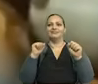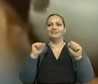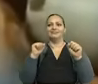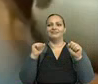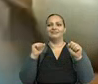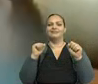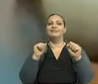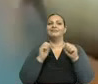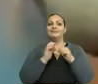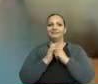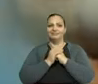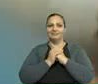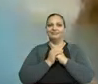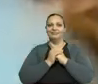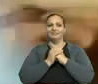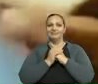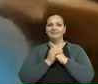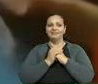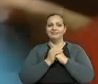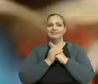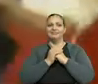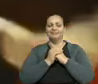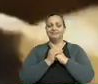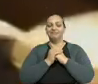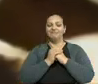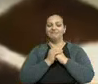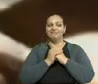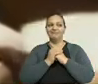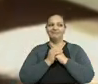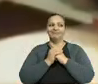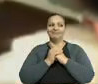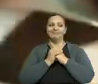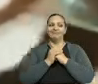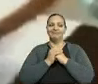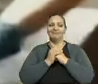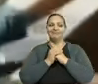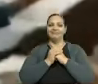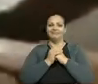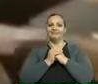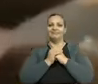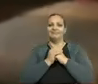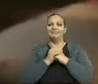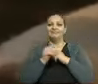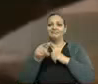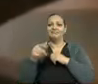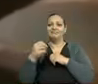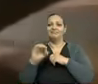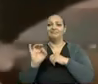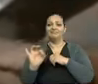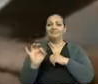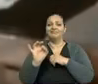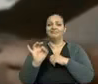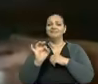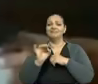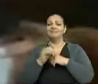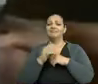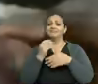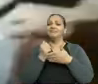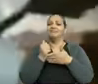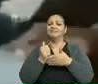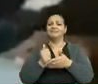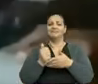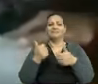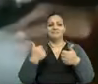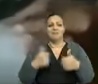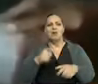es? Entonces, pero miren la actuación del cuerpo de bomberos, ¿no? Para que vean que no solamente el cuerpo de bomberos